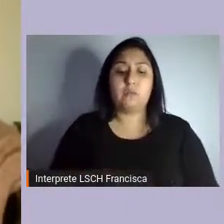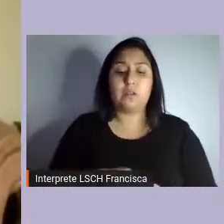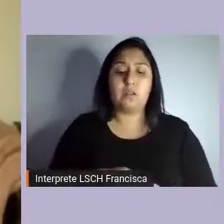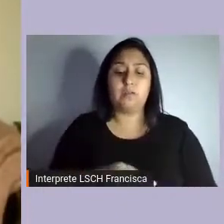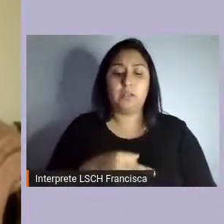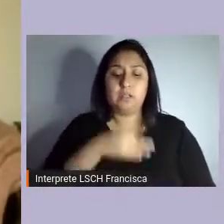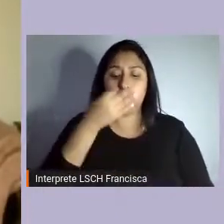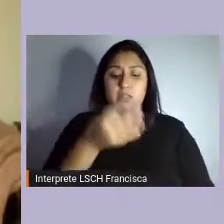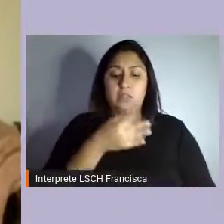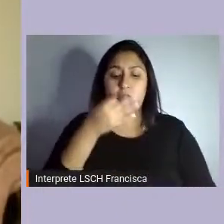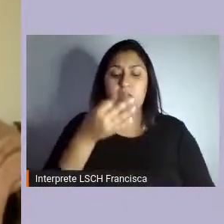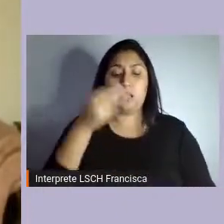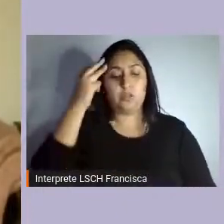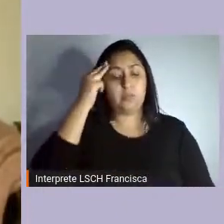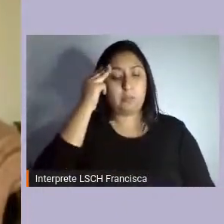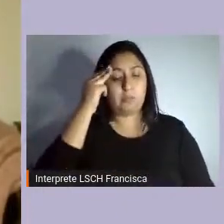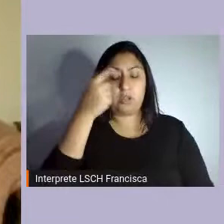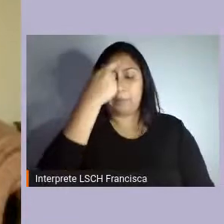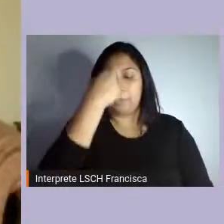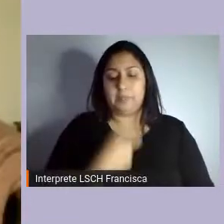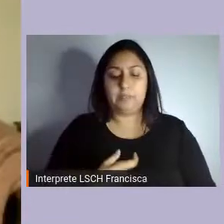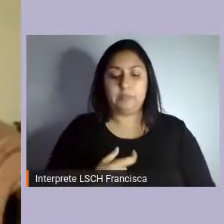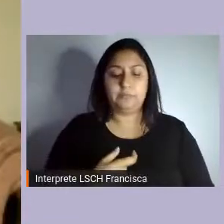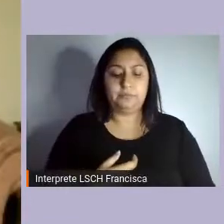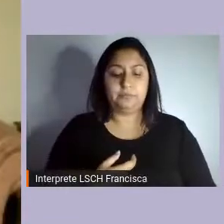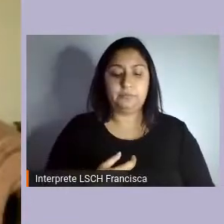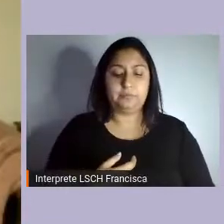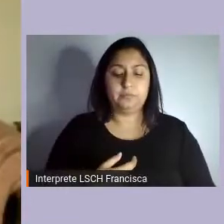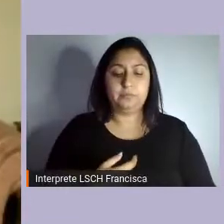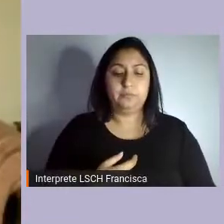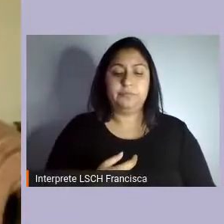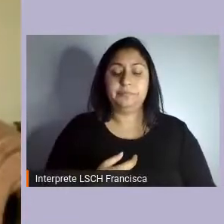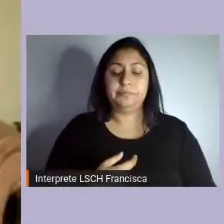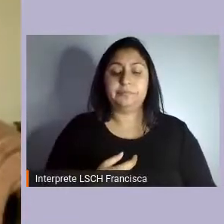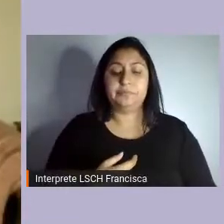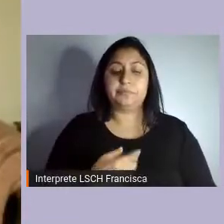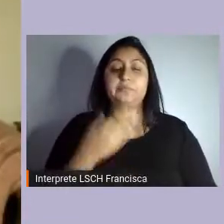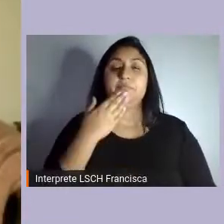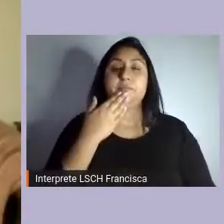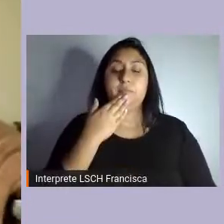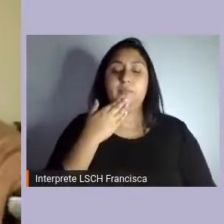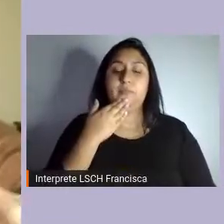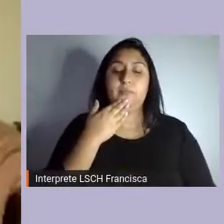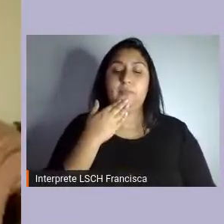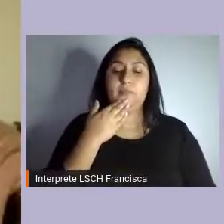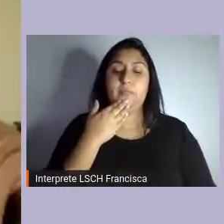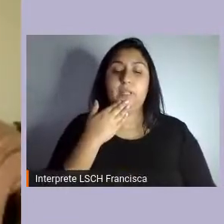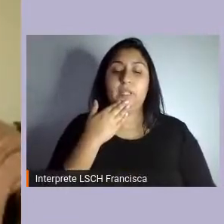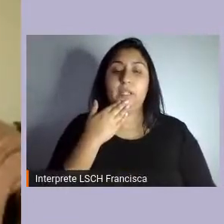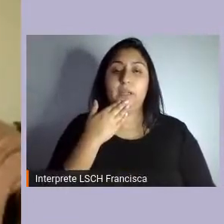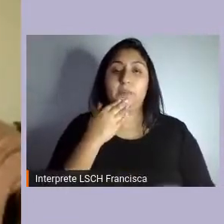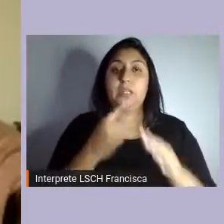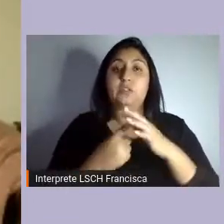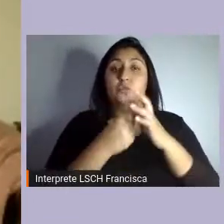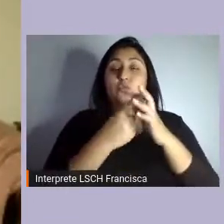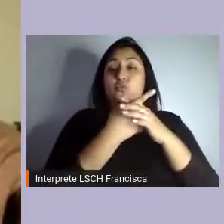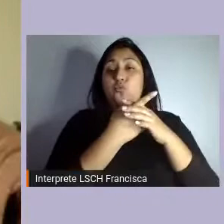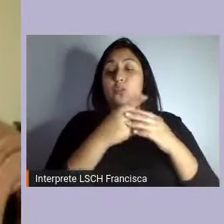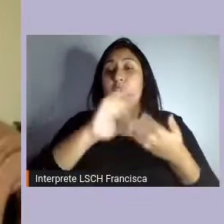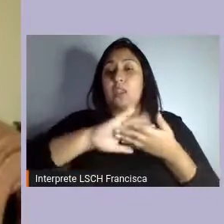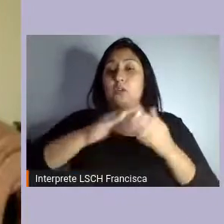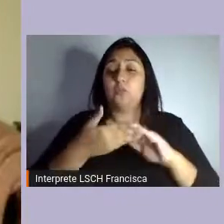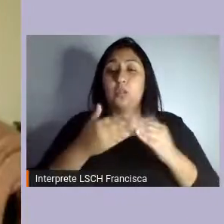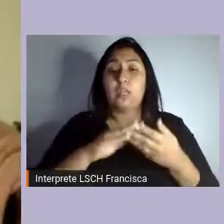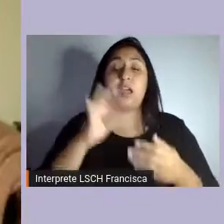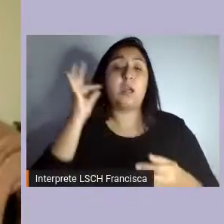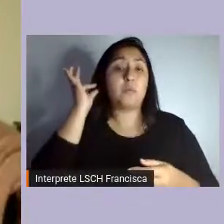de esta memoria personal. Aparece también una cosa muy de comunidad de mujeres, a propósito de Tata Teresa o de